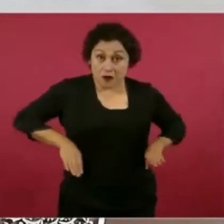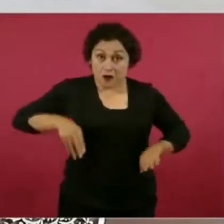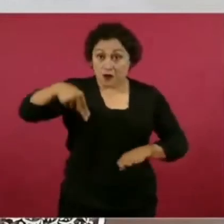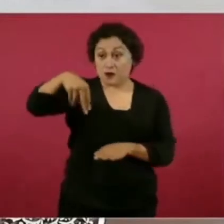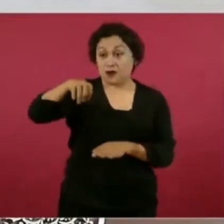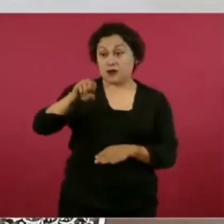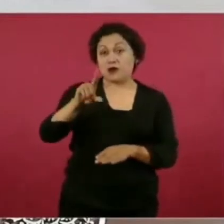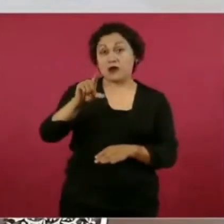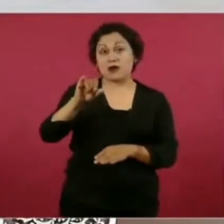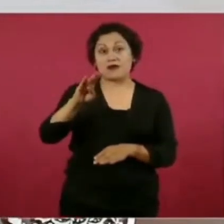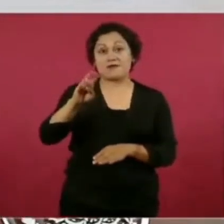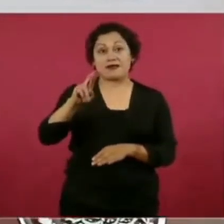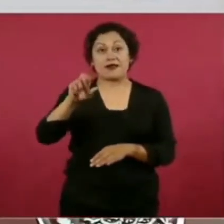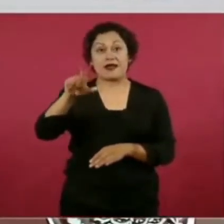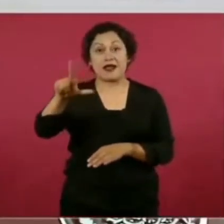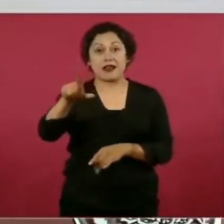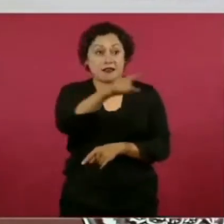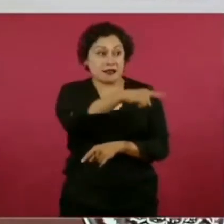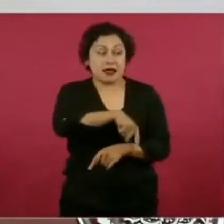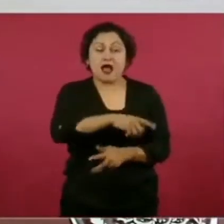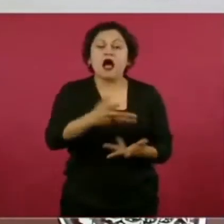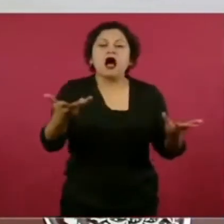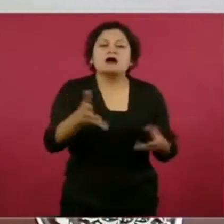hasta financiaban películas